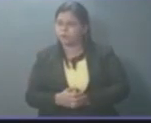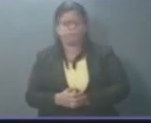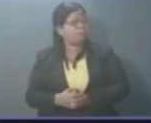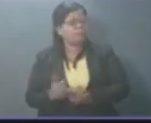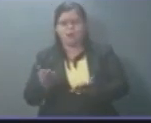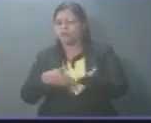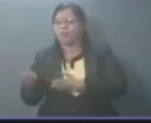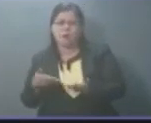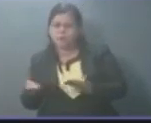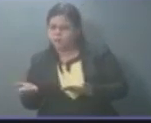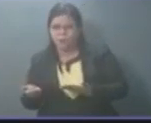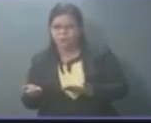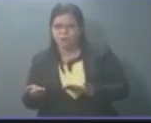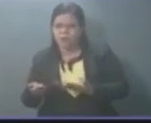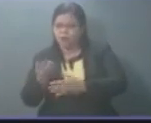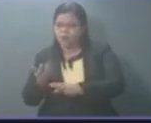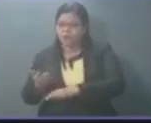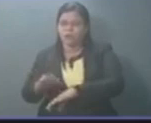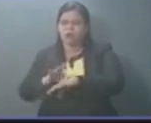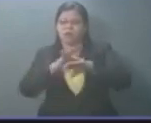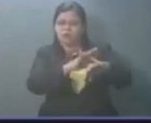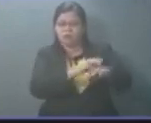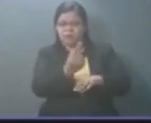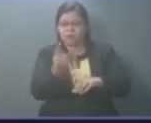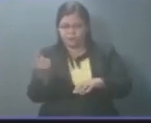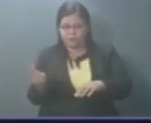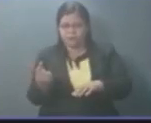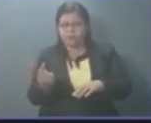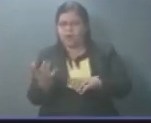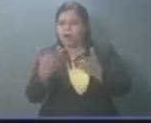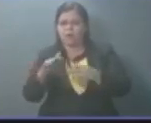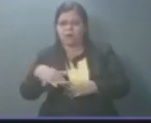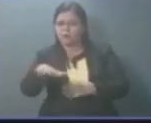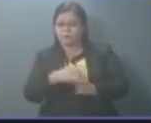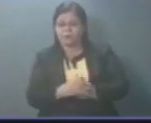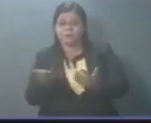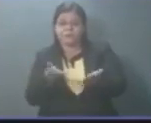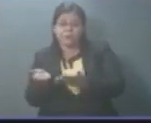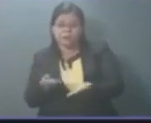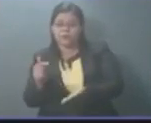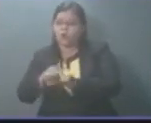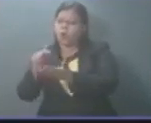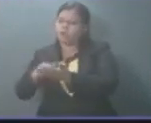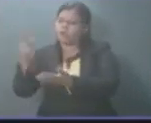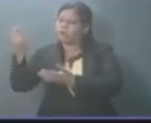negocio movilizar al salvadoreño hacia sus trabajos o hacia cualquier lugar. El negocio es cobrar